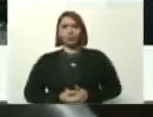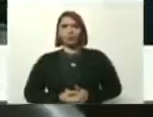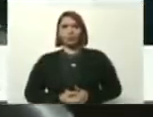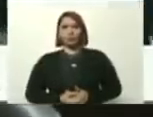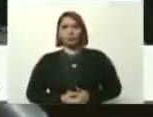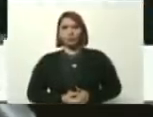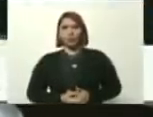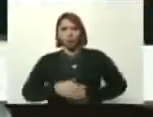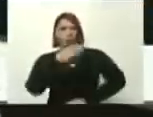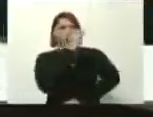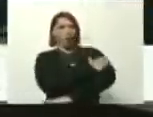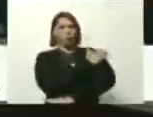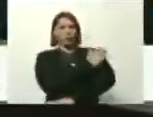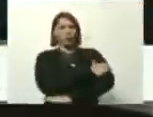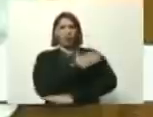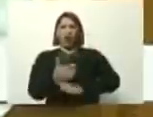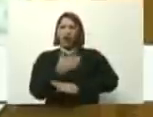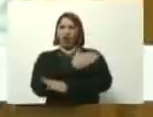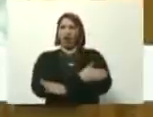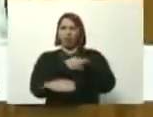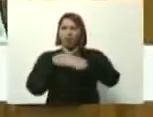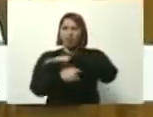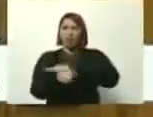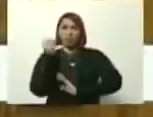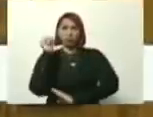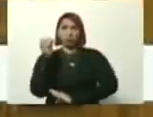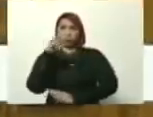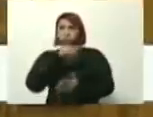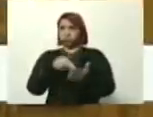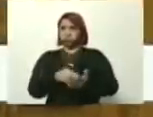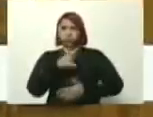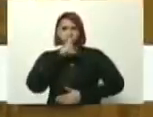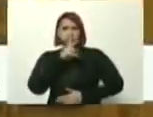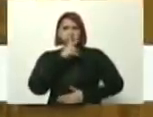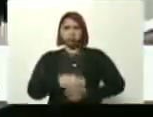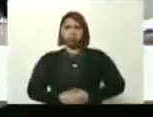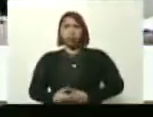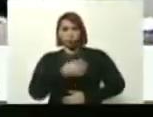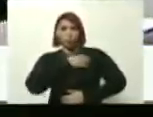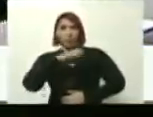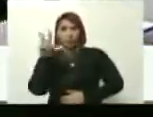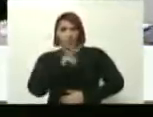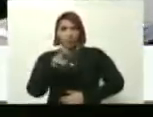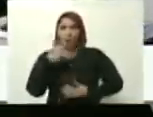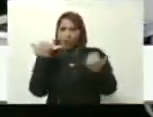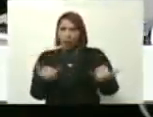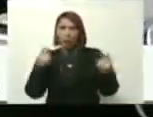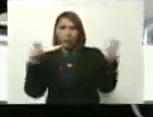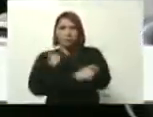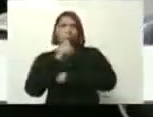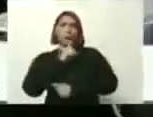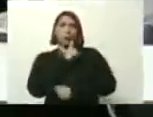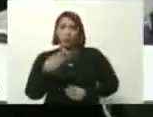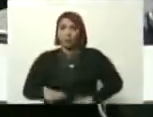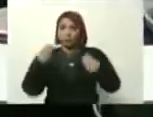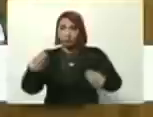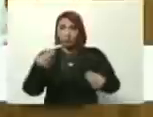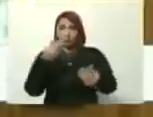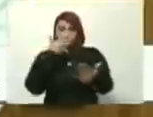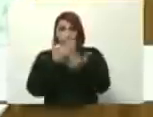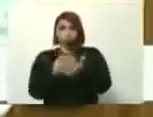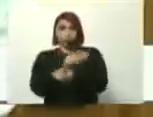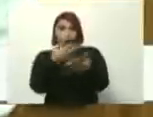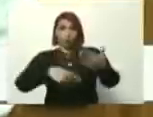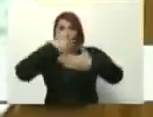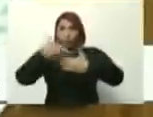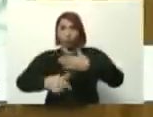que estuvieron en este Parlamento. Parlamentarios soberanos de Venezuela, hemos traído ante ustedes el proyecto